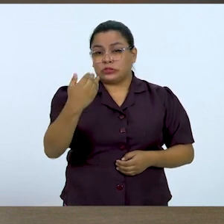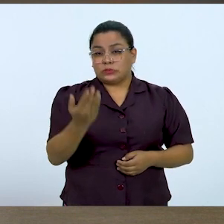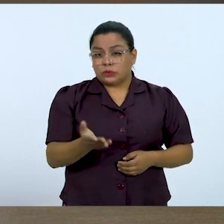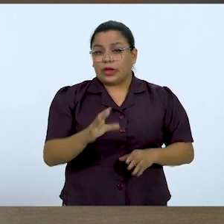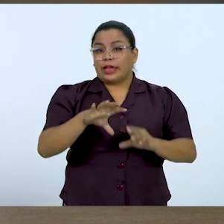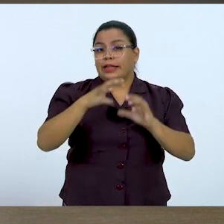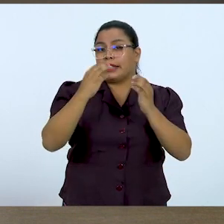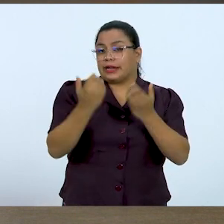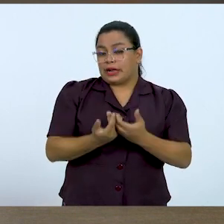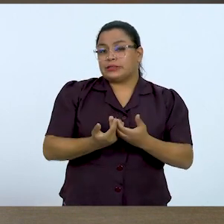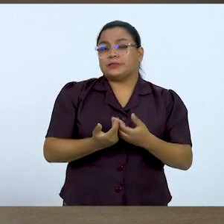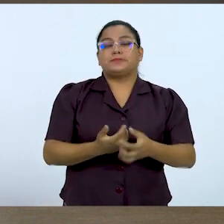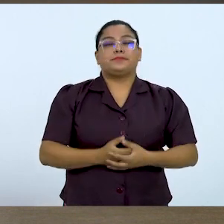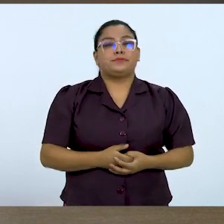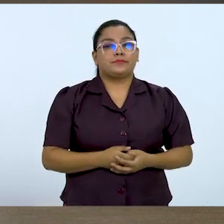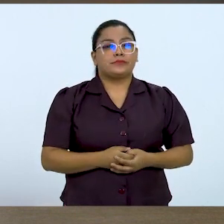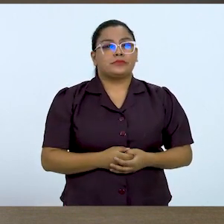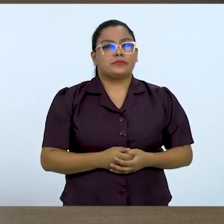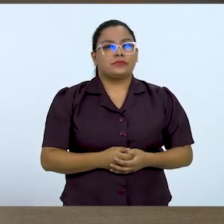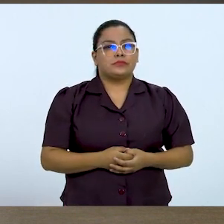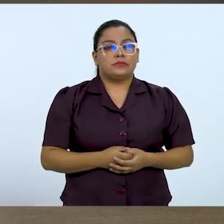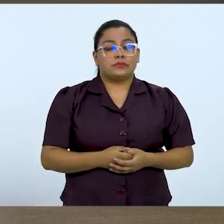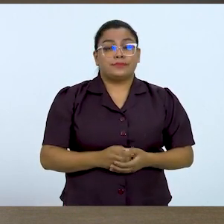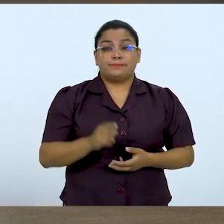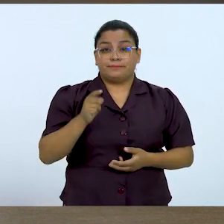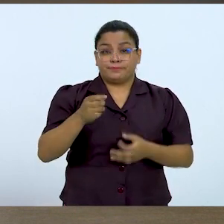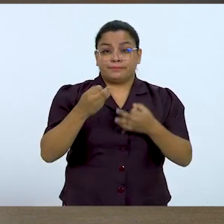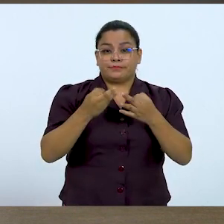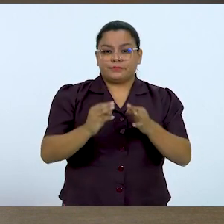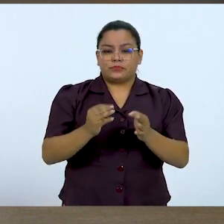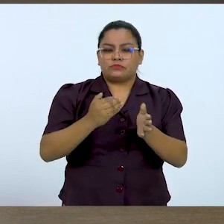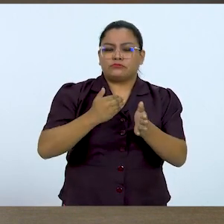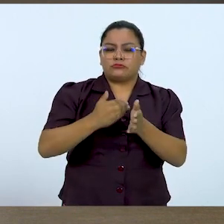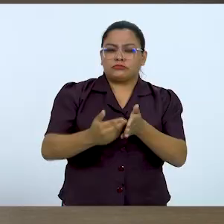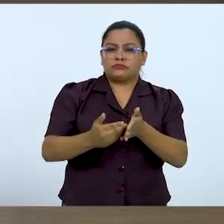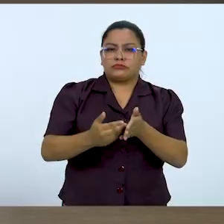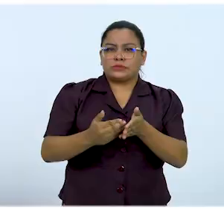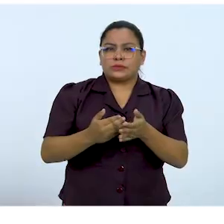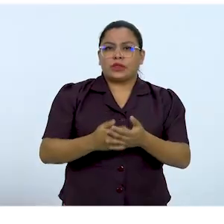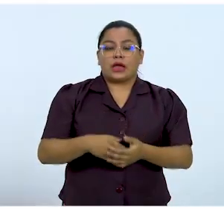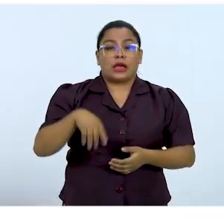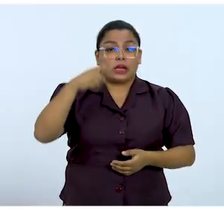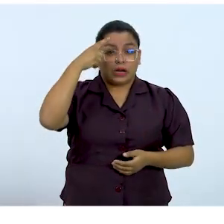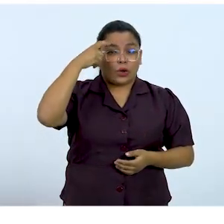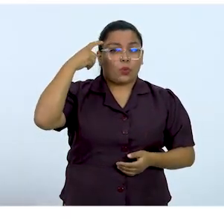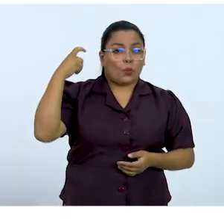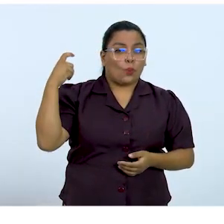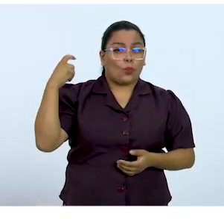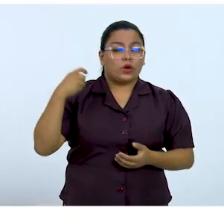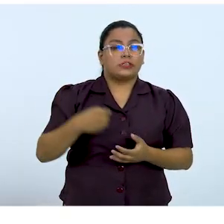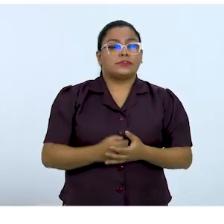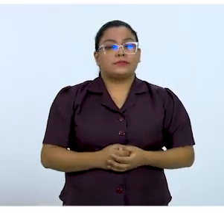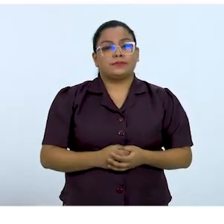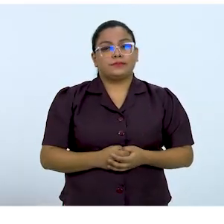más adelante en la clase. Cuando es así, comenzamos con la sección Recuerda.